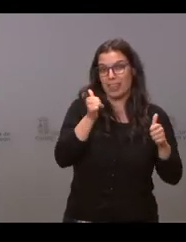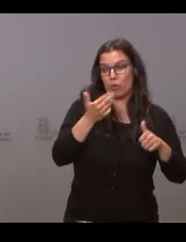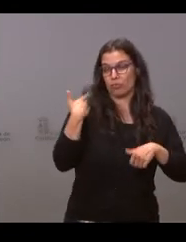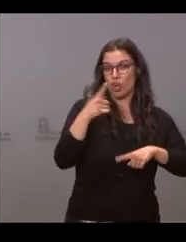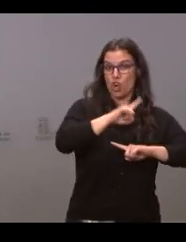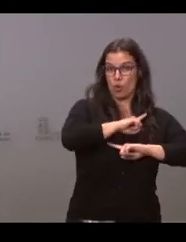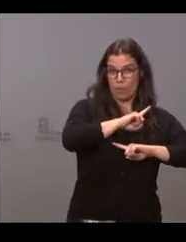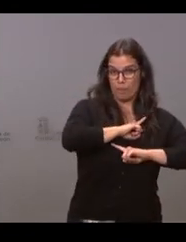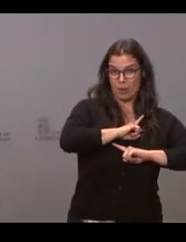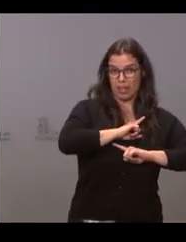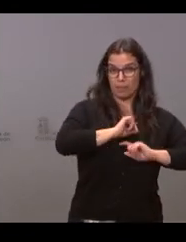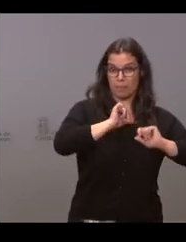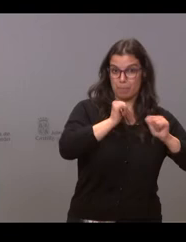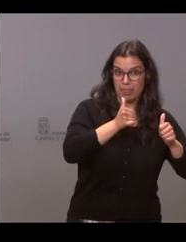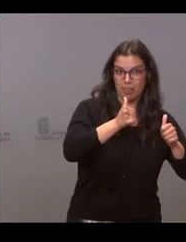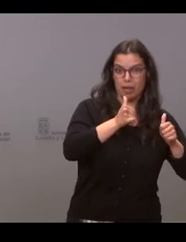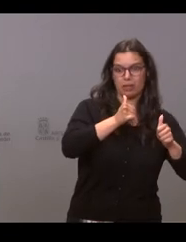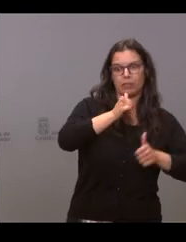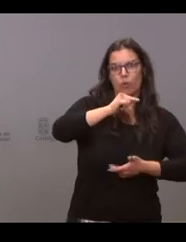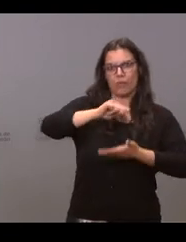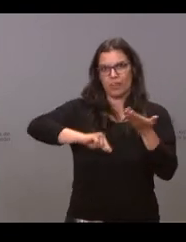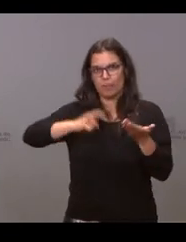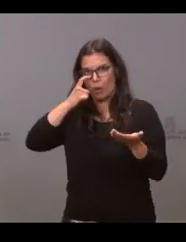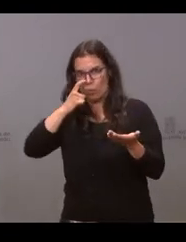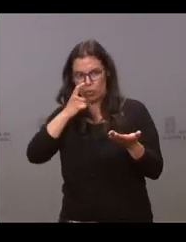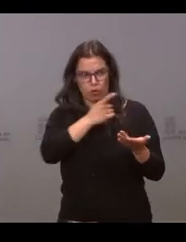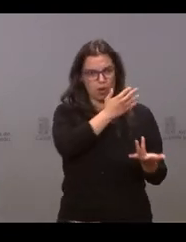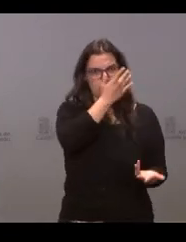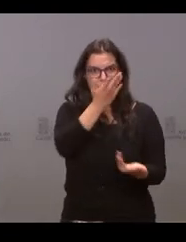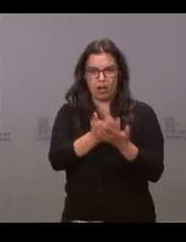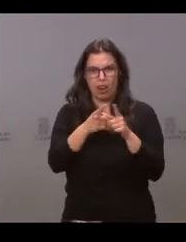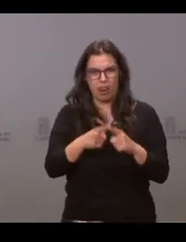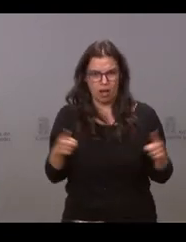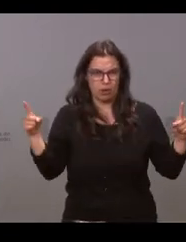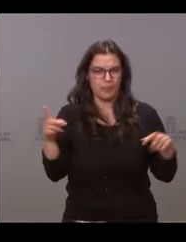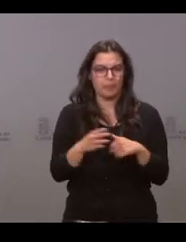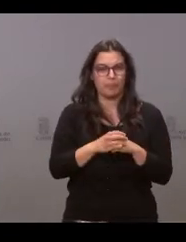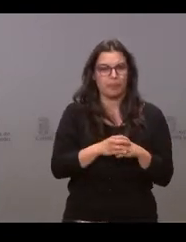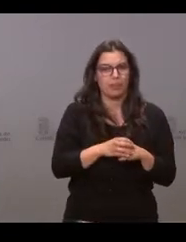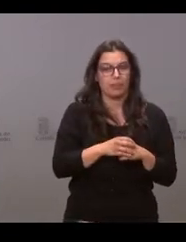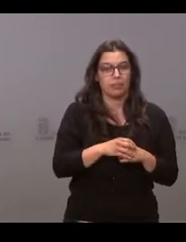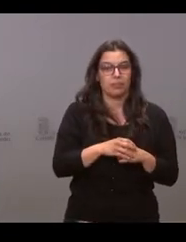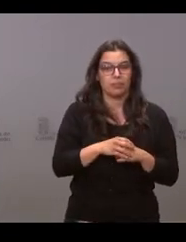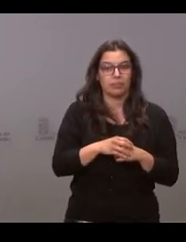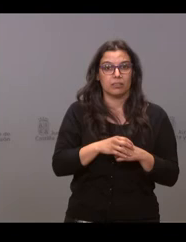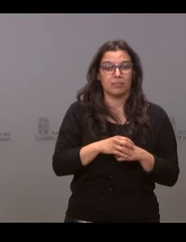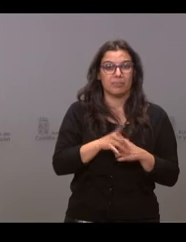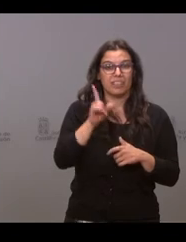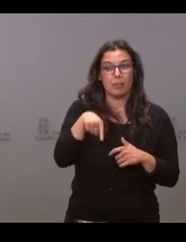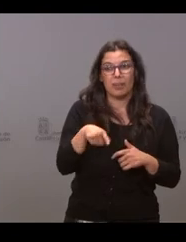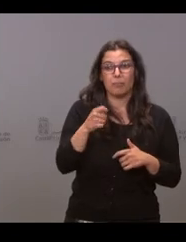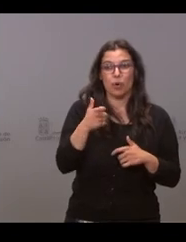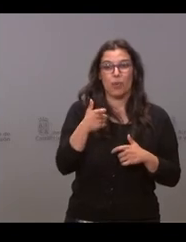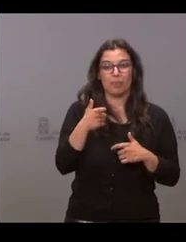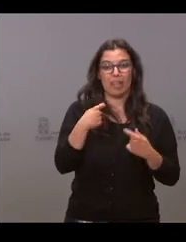y firmamos ahora en junio y porque hasta um trufada a la negociación